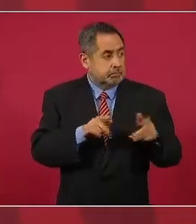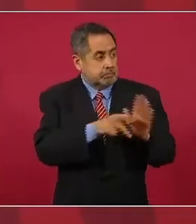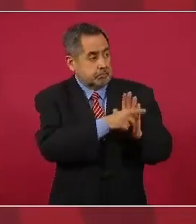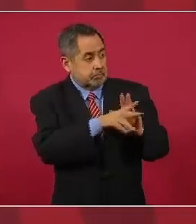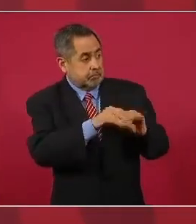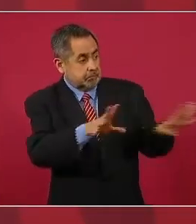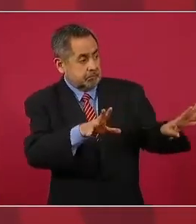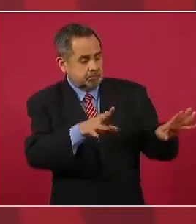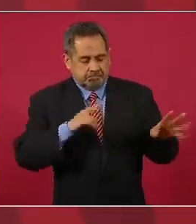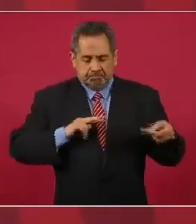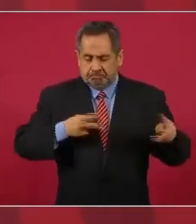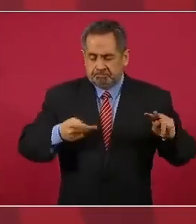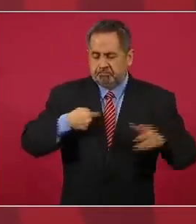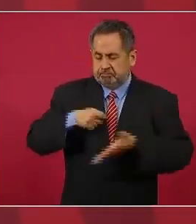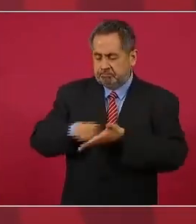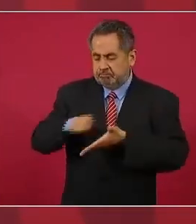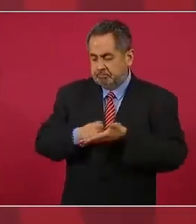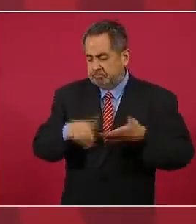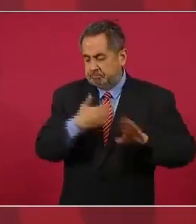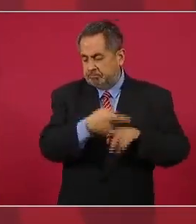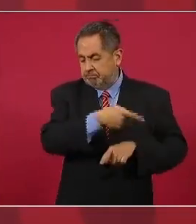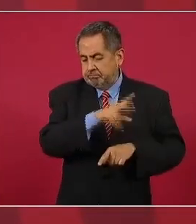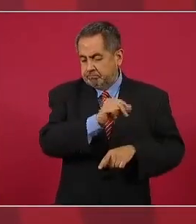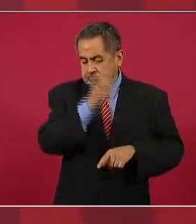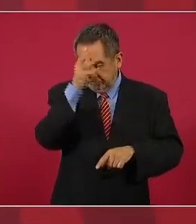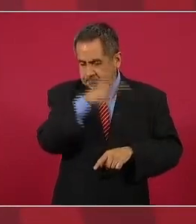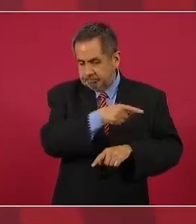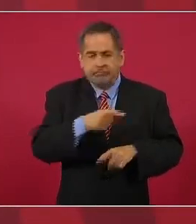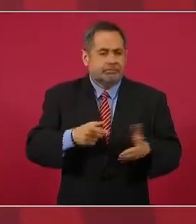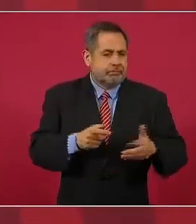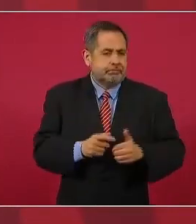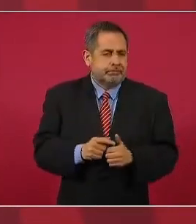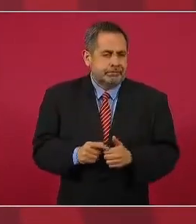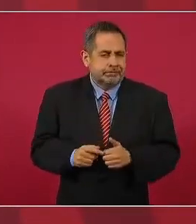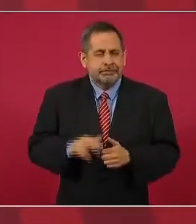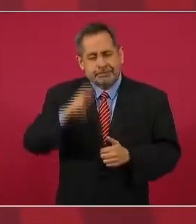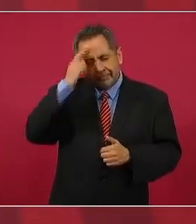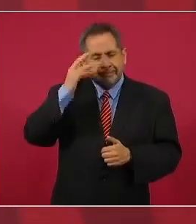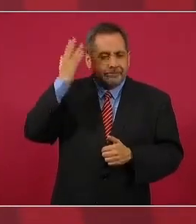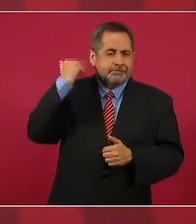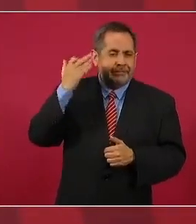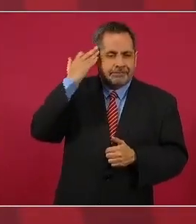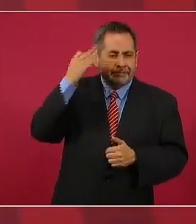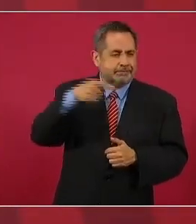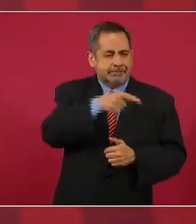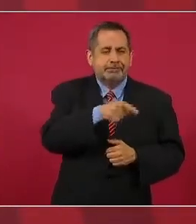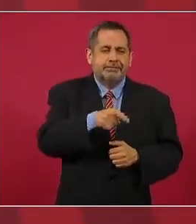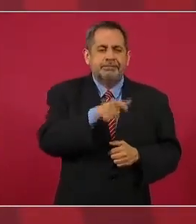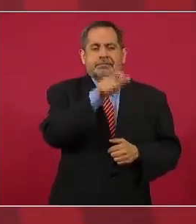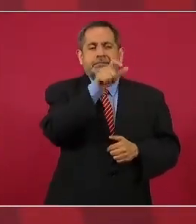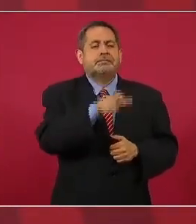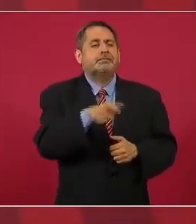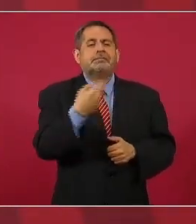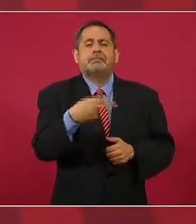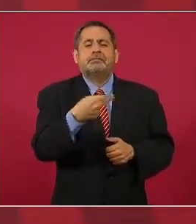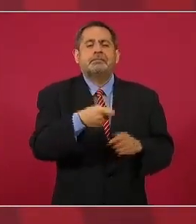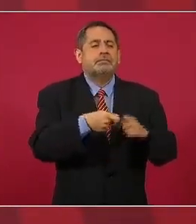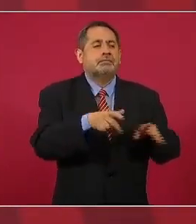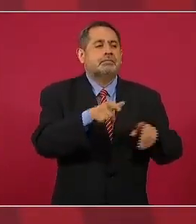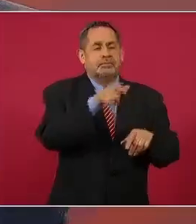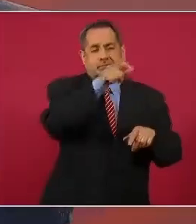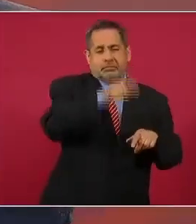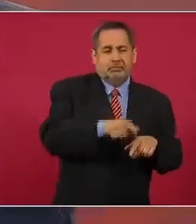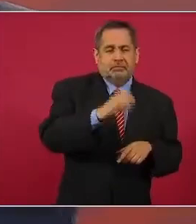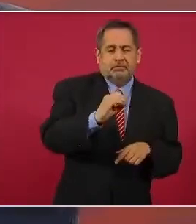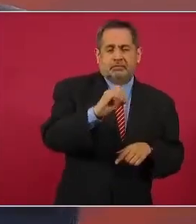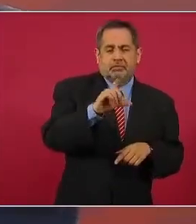Era su contracolumna, porque lo que estaba de moda en ese entonces era la columna, y